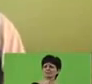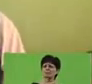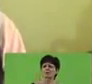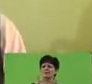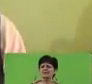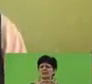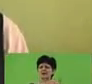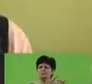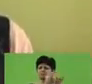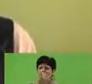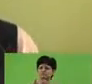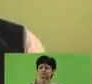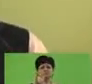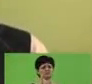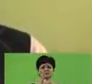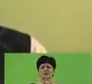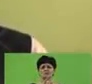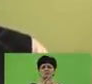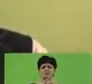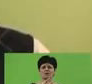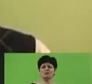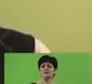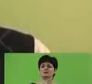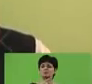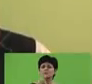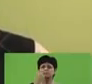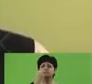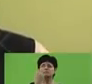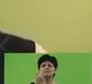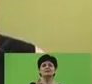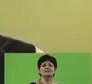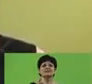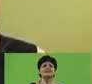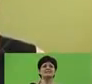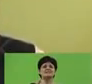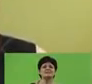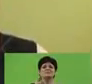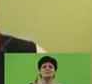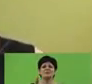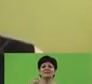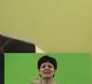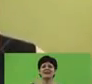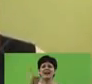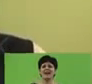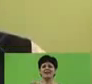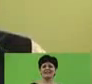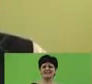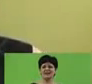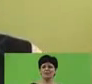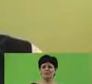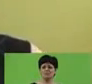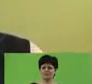la web, por la página web y muy interesado y muy contento que hayan llegado con este curso aquí a Argentina porque antes